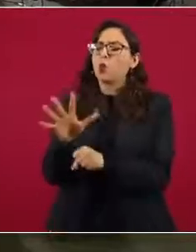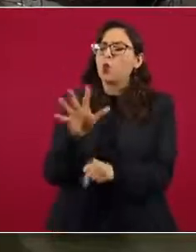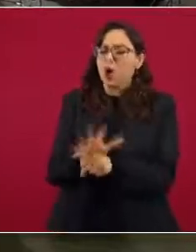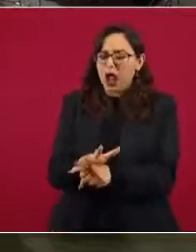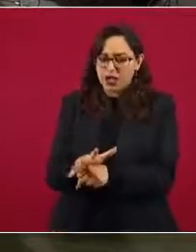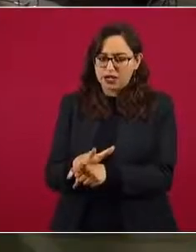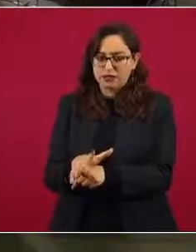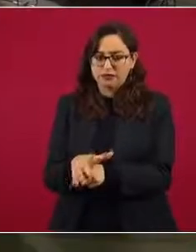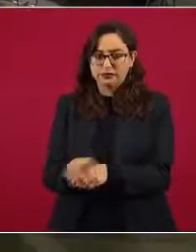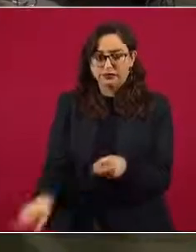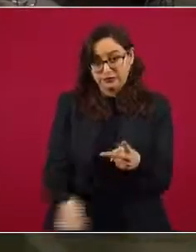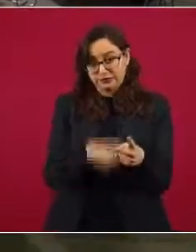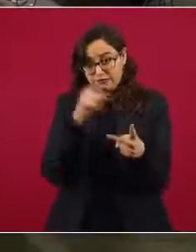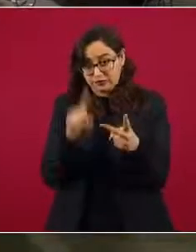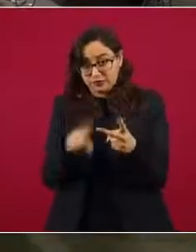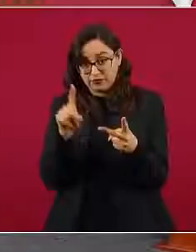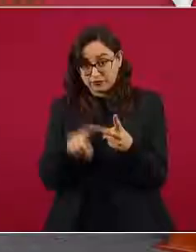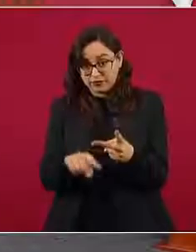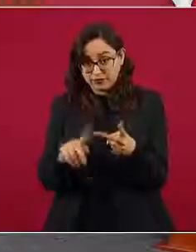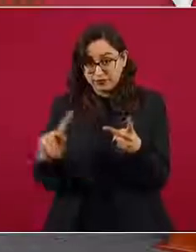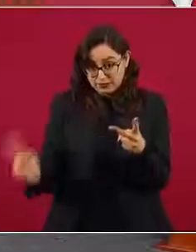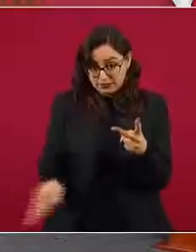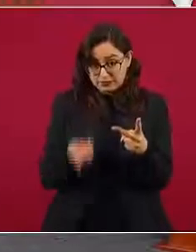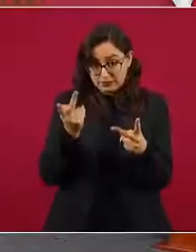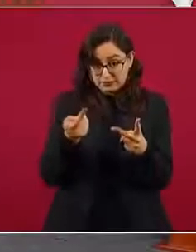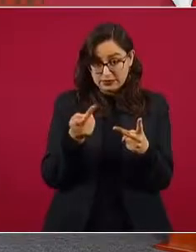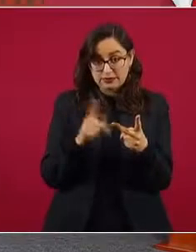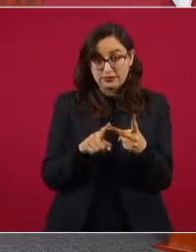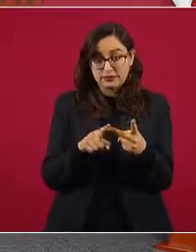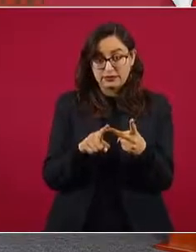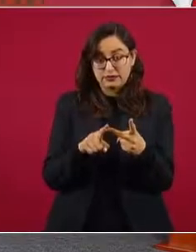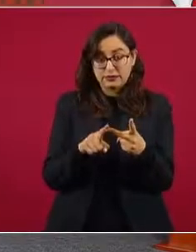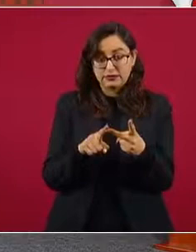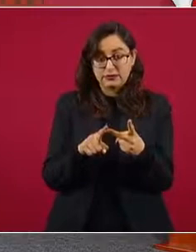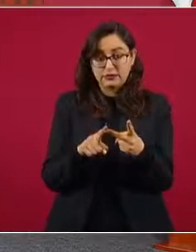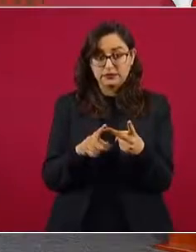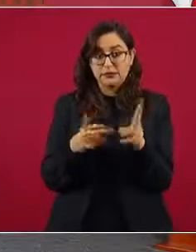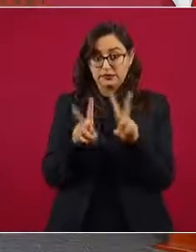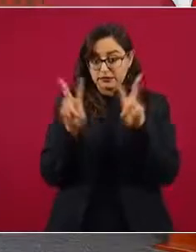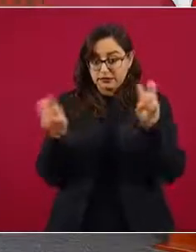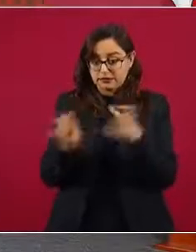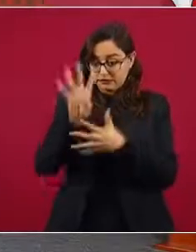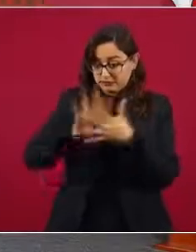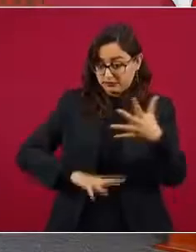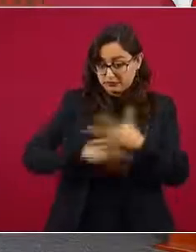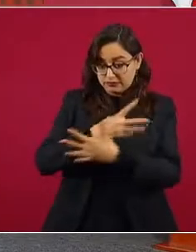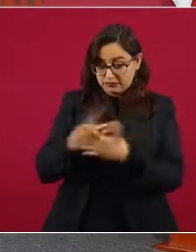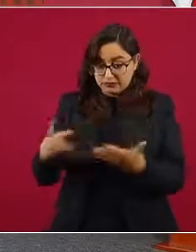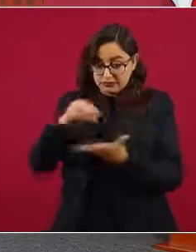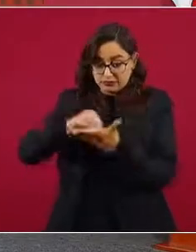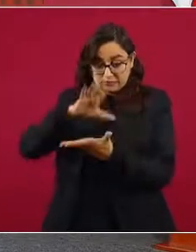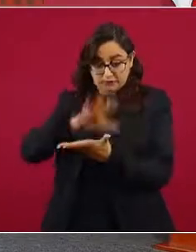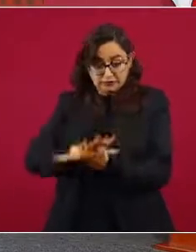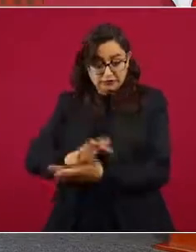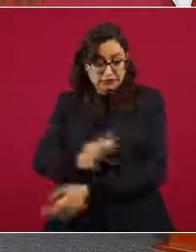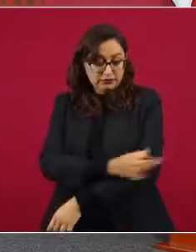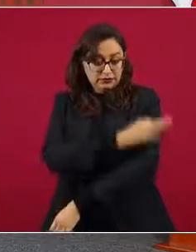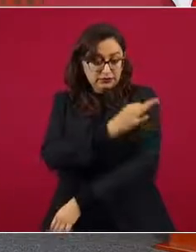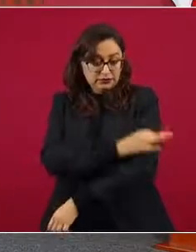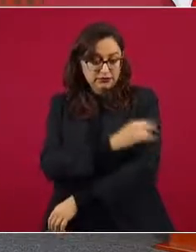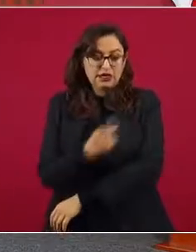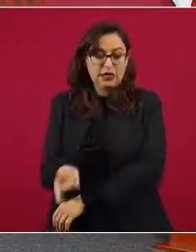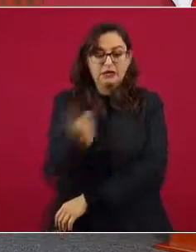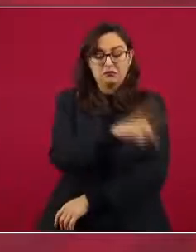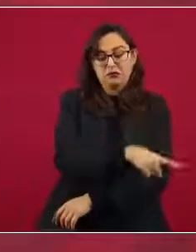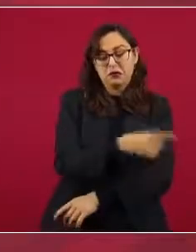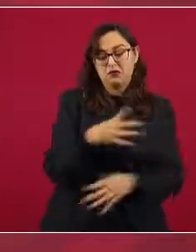relaciona con su segunda pregunta, que veo que está muy dirigida al tema de las cartillas electrónicas y específicamente de la Fundación Carlos